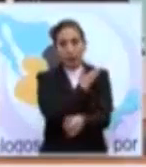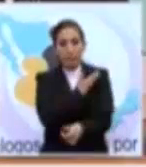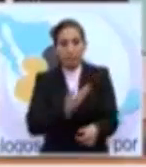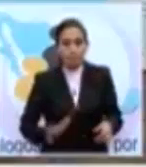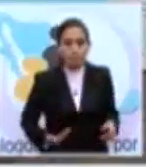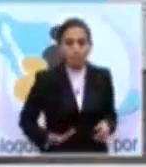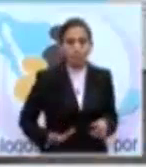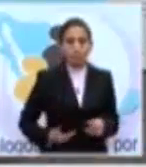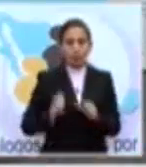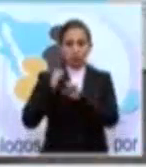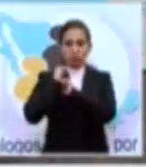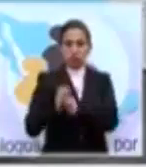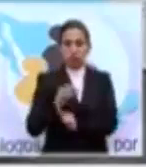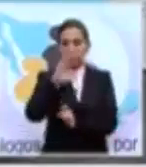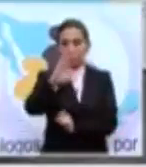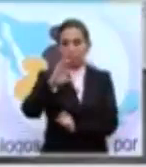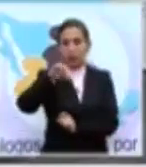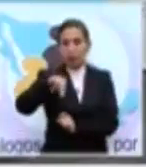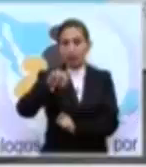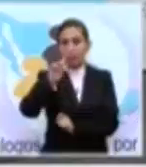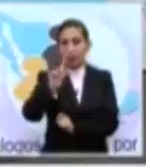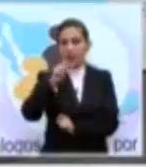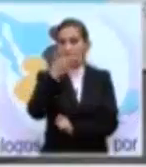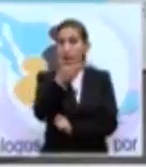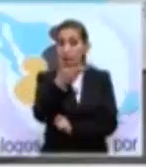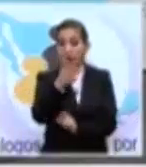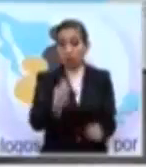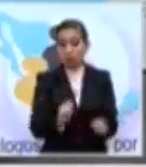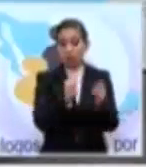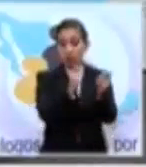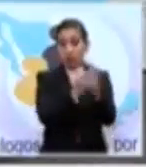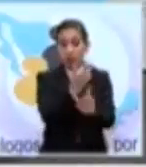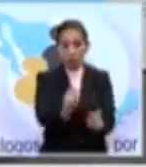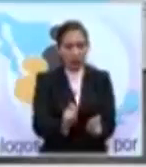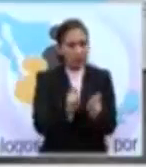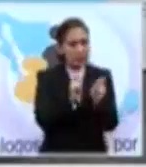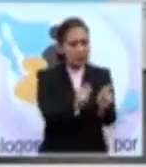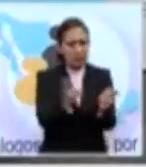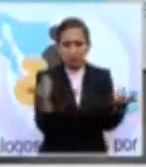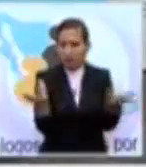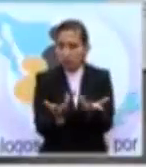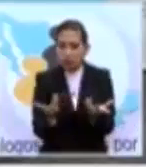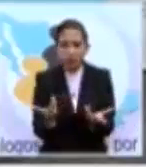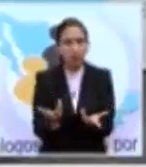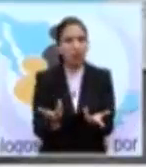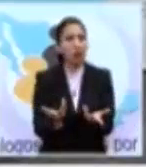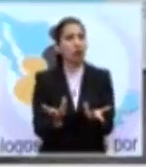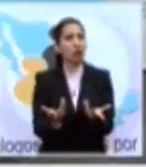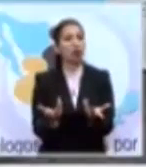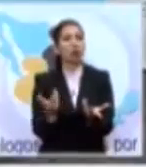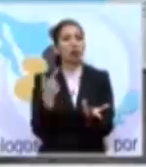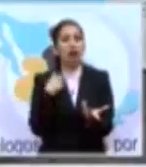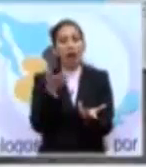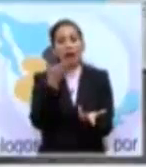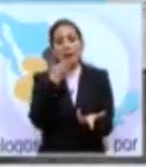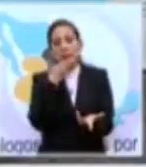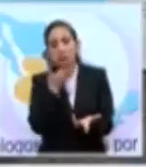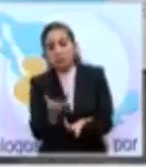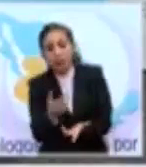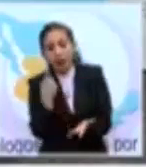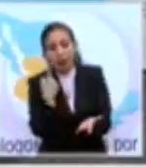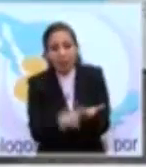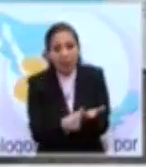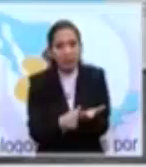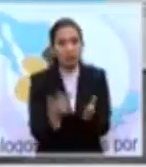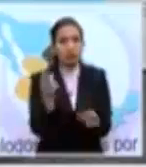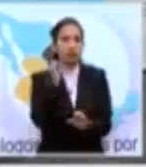presidente de la Comisión Nacional de los Derechos Humanos. Un nombramiento donde se generó que iba a haber divisiones dentro